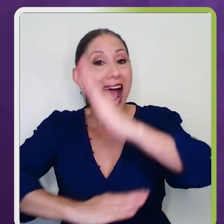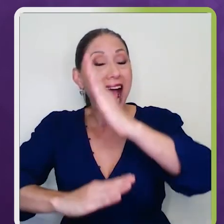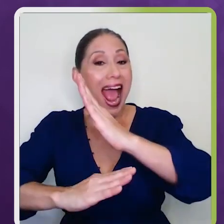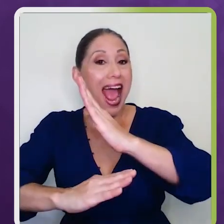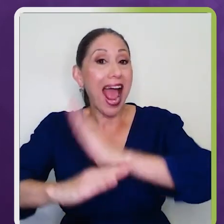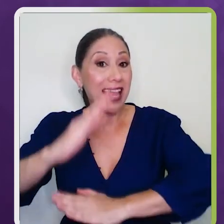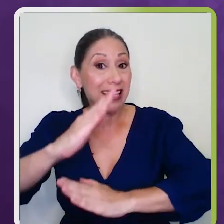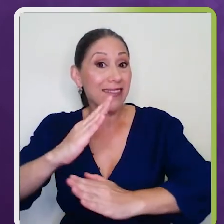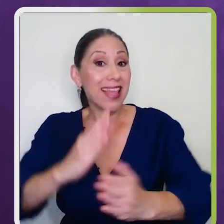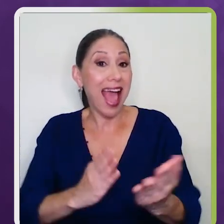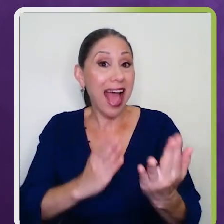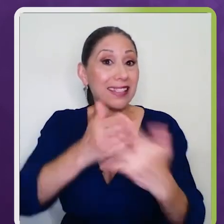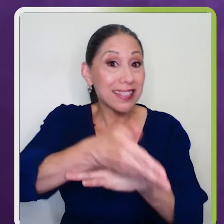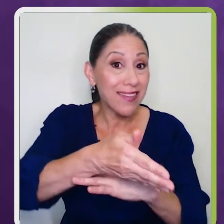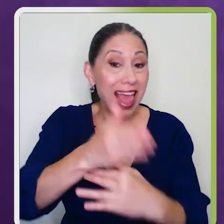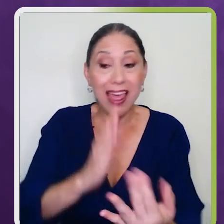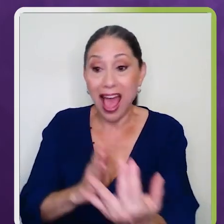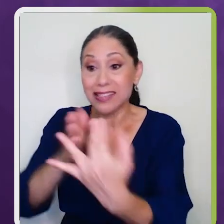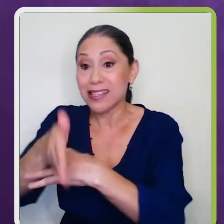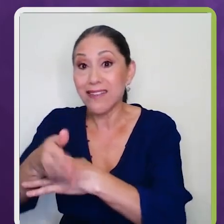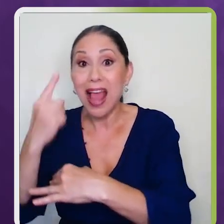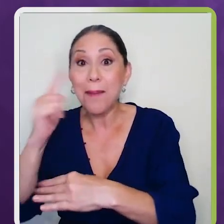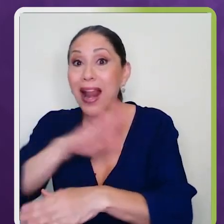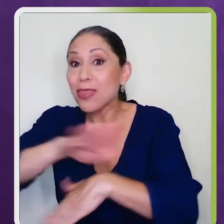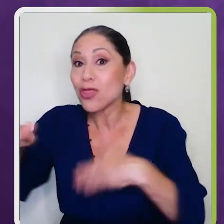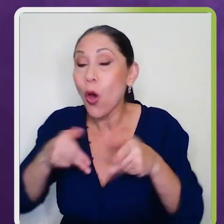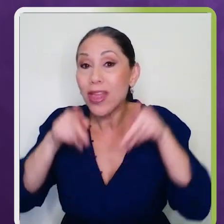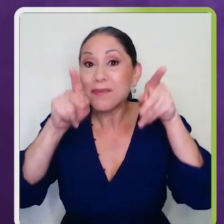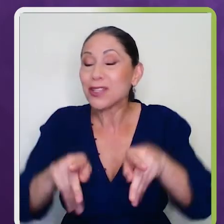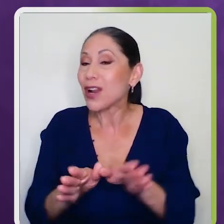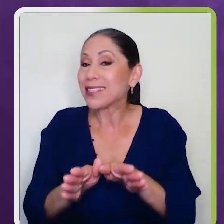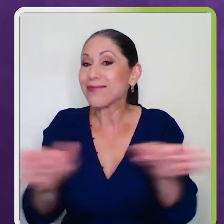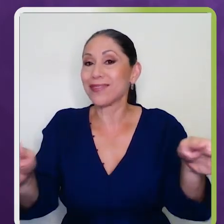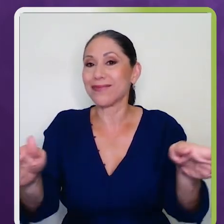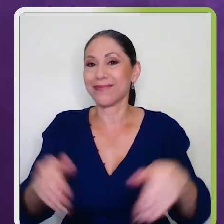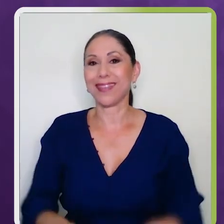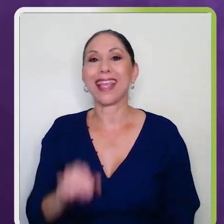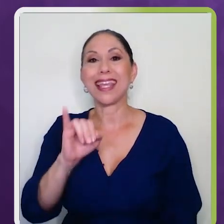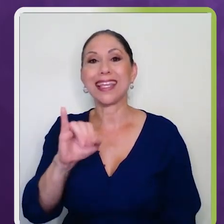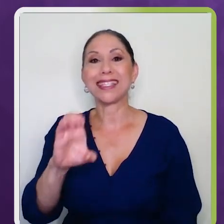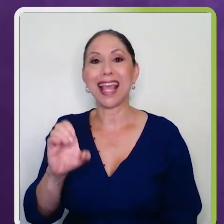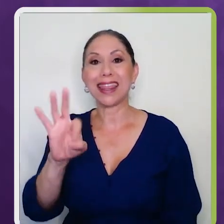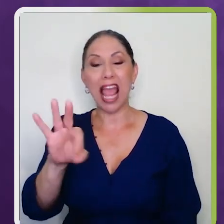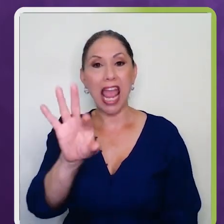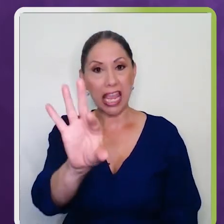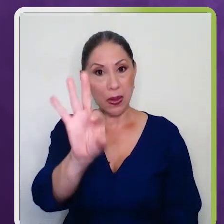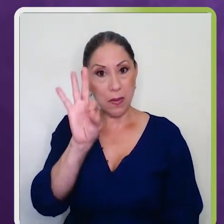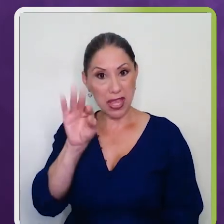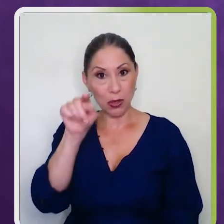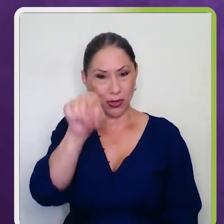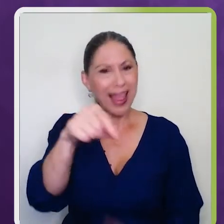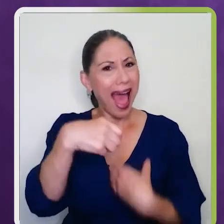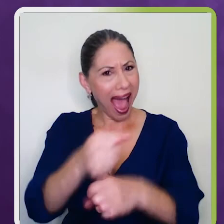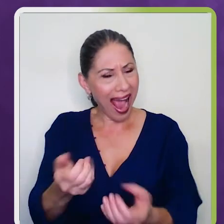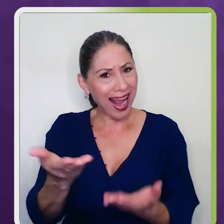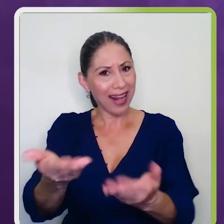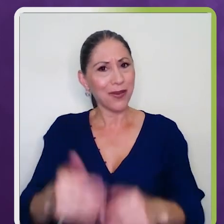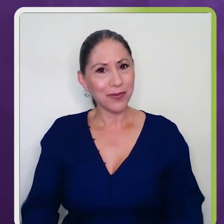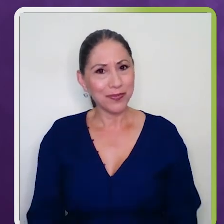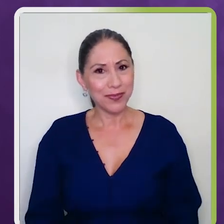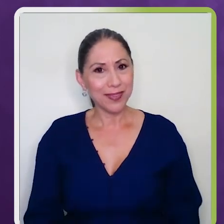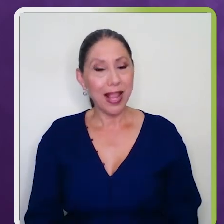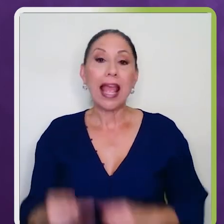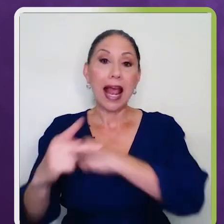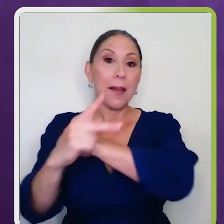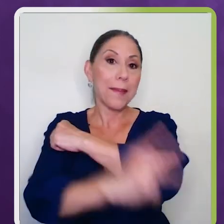todos, ¿verdad? Y de parte de ICT, pues dejarles una invitación clara y rotunda de que lo